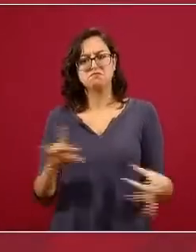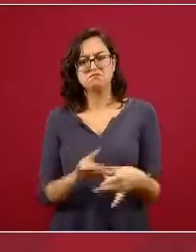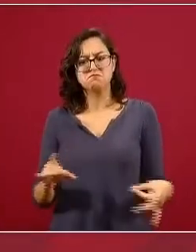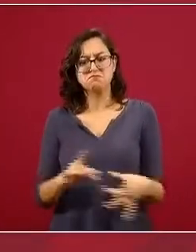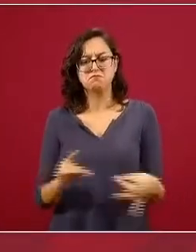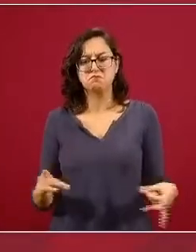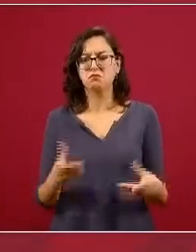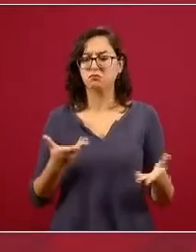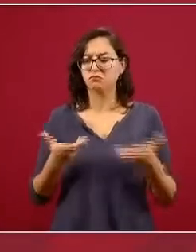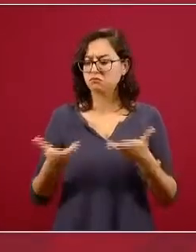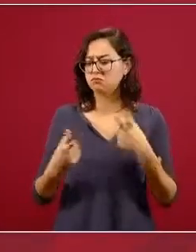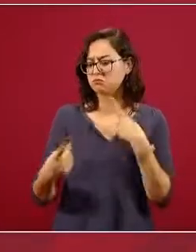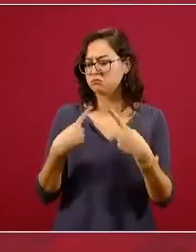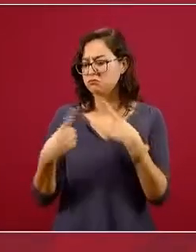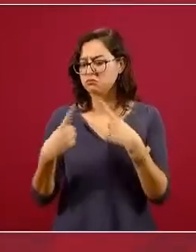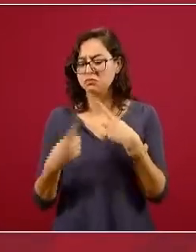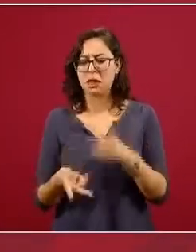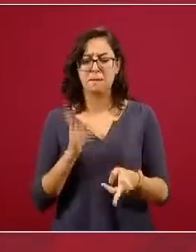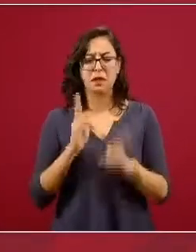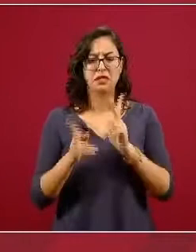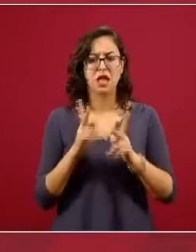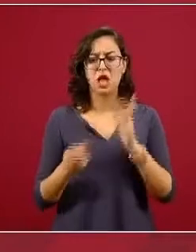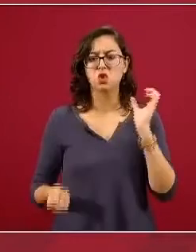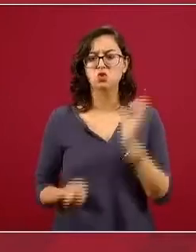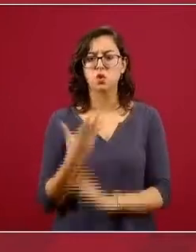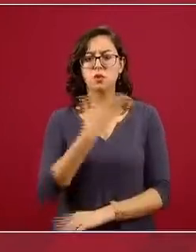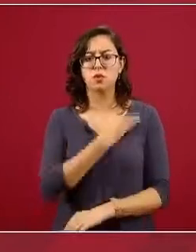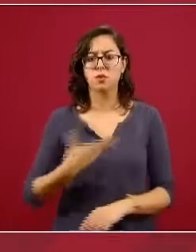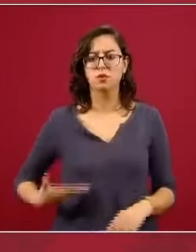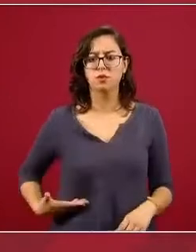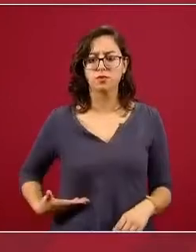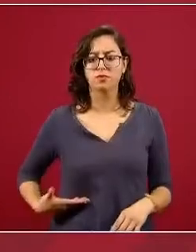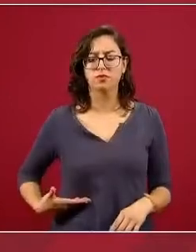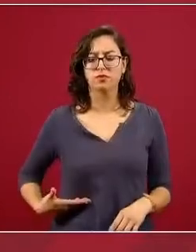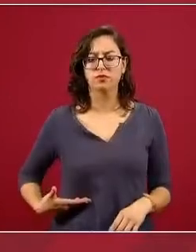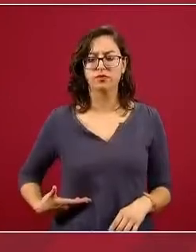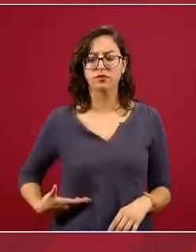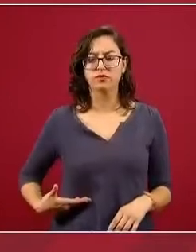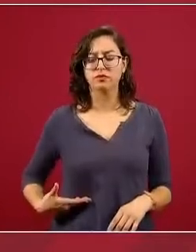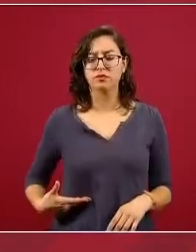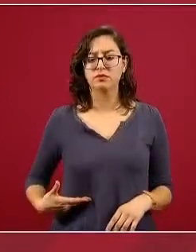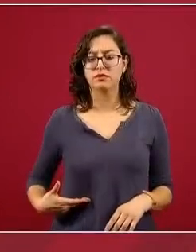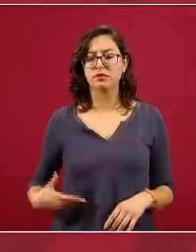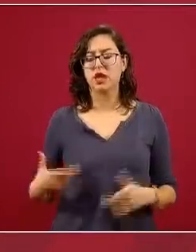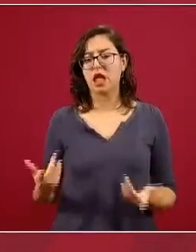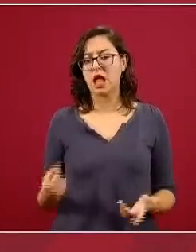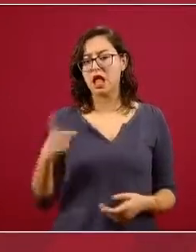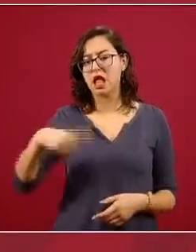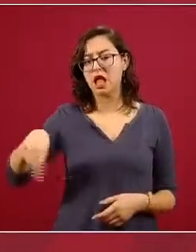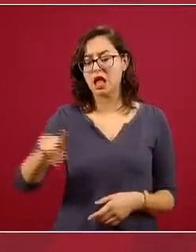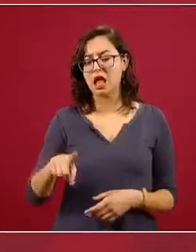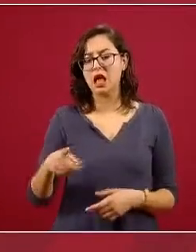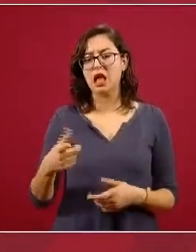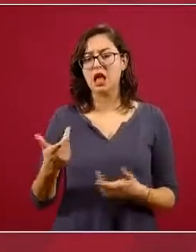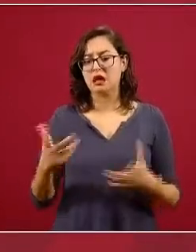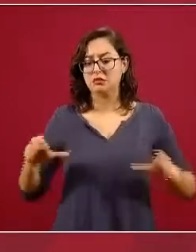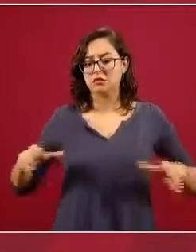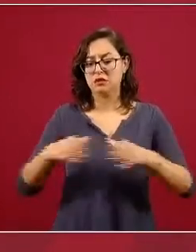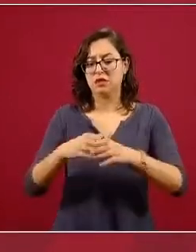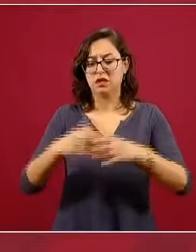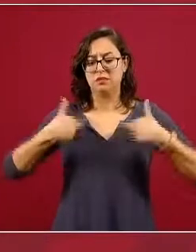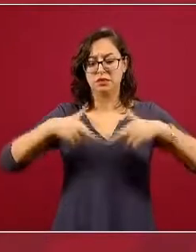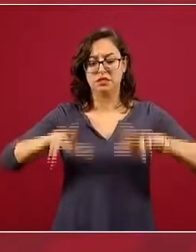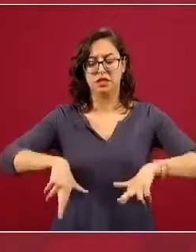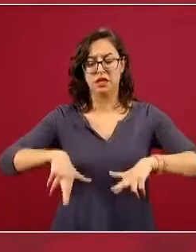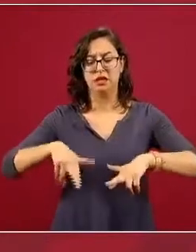tuvimos una conversación específica con el nuevo presidente de la Conferencia Nacional de Gobernadores, el gobernador Juan Manuel